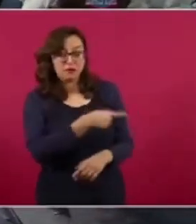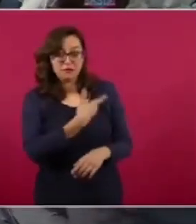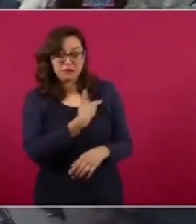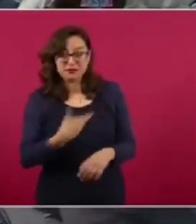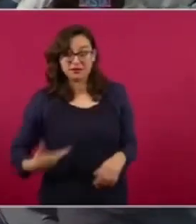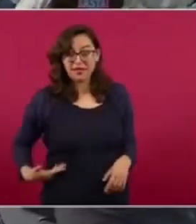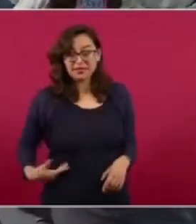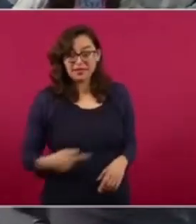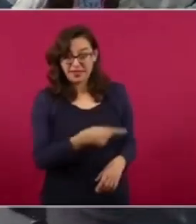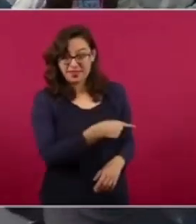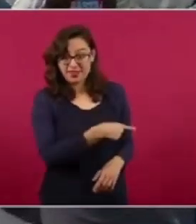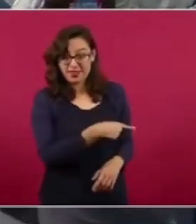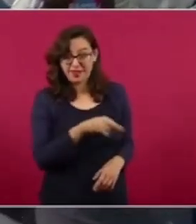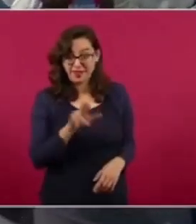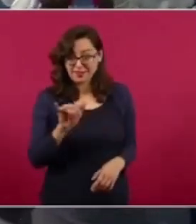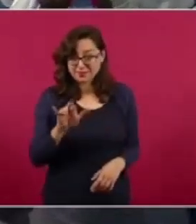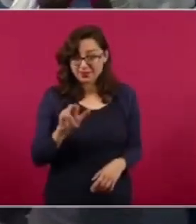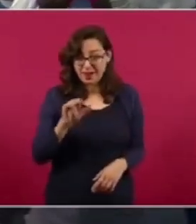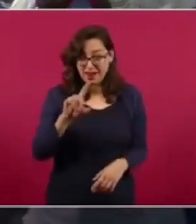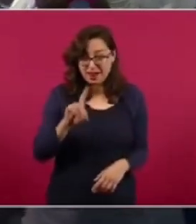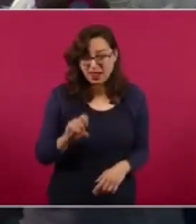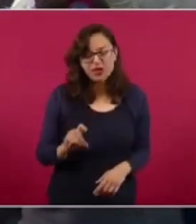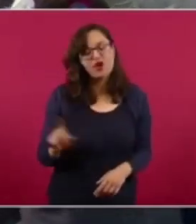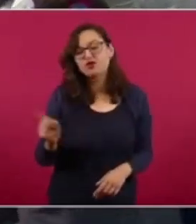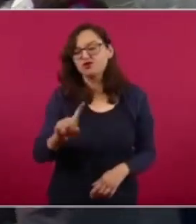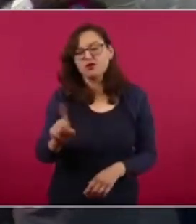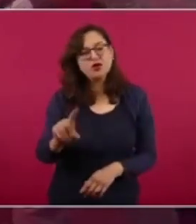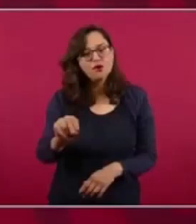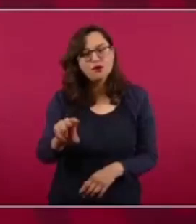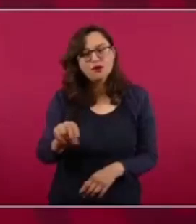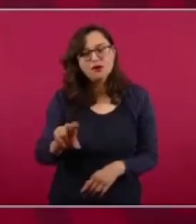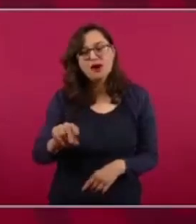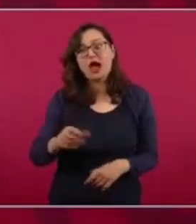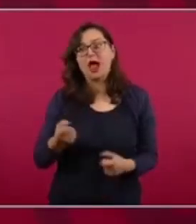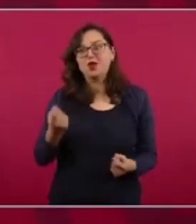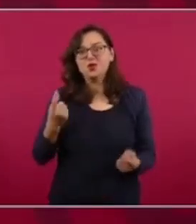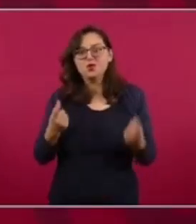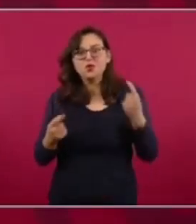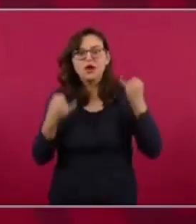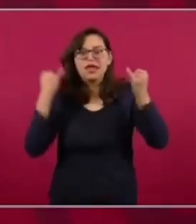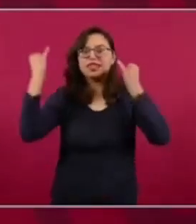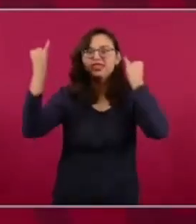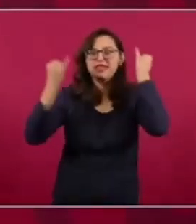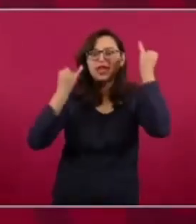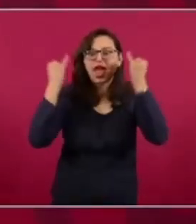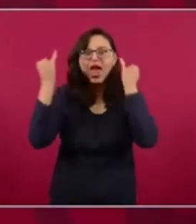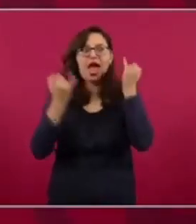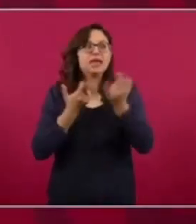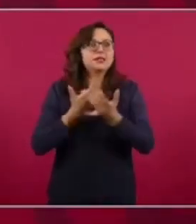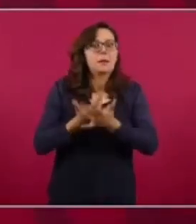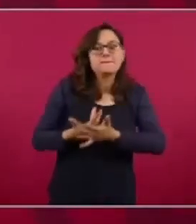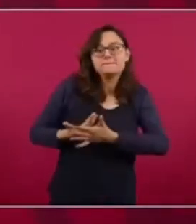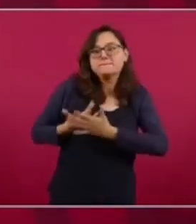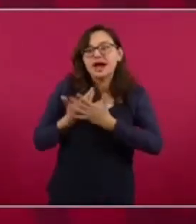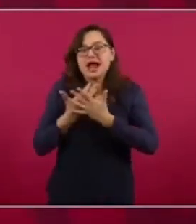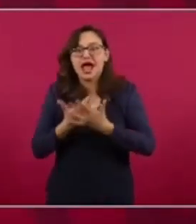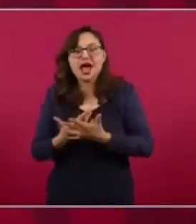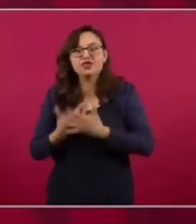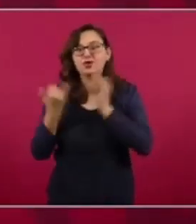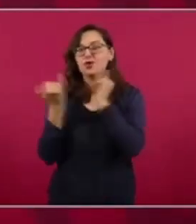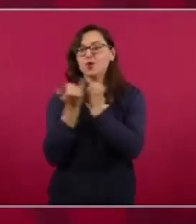No, esperando la señal. Y lo mismo, pues el presidente. ¿Cómo era?